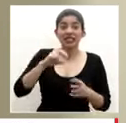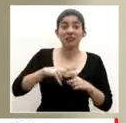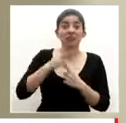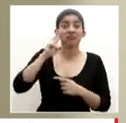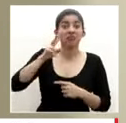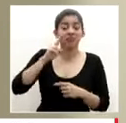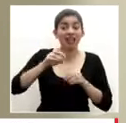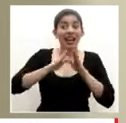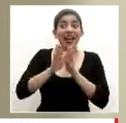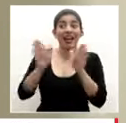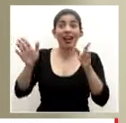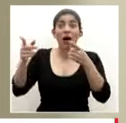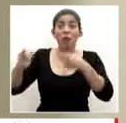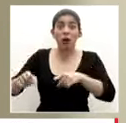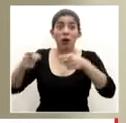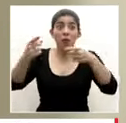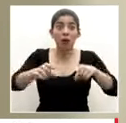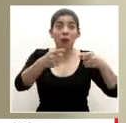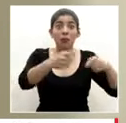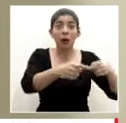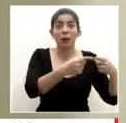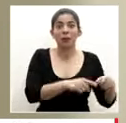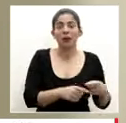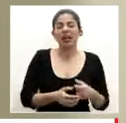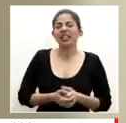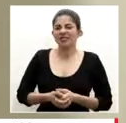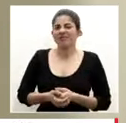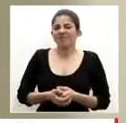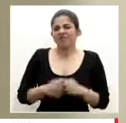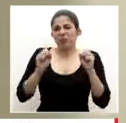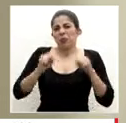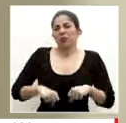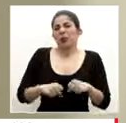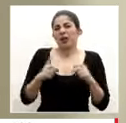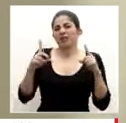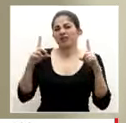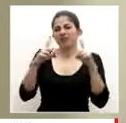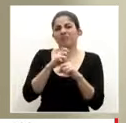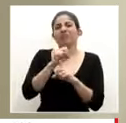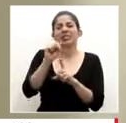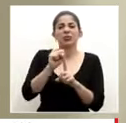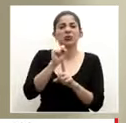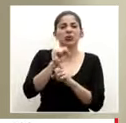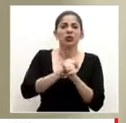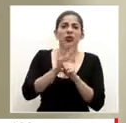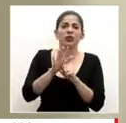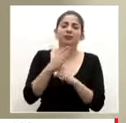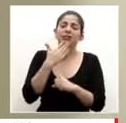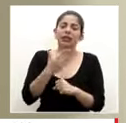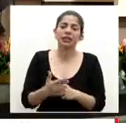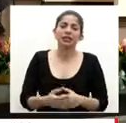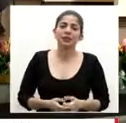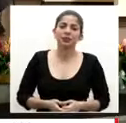hacer de manera generalizada, nos puede complicar mucho el panorama del COVID-19. Gracias.